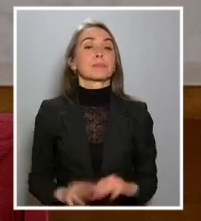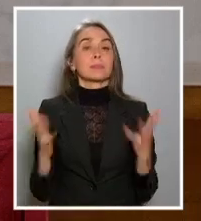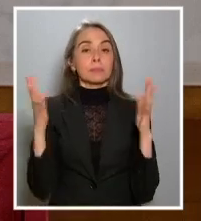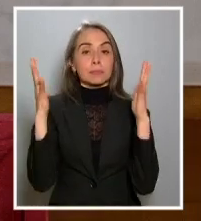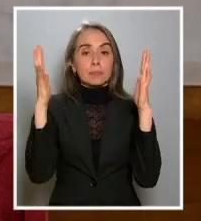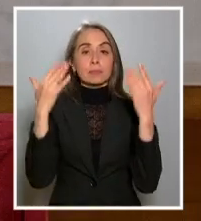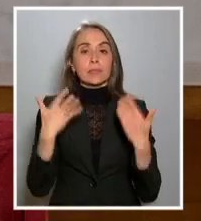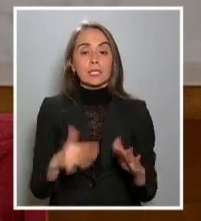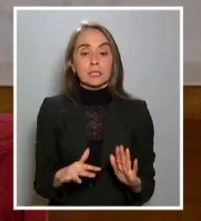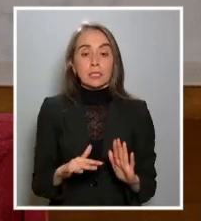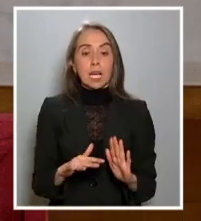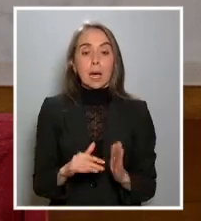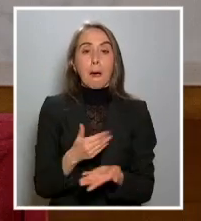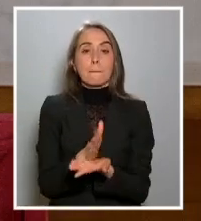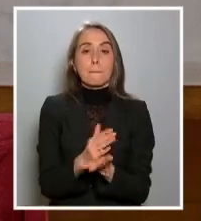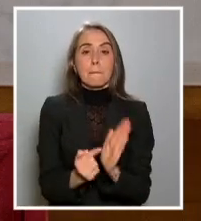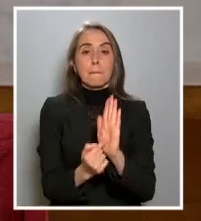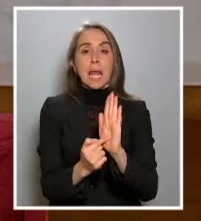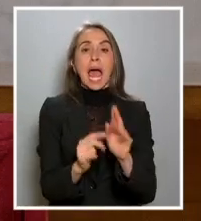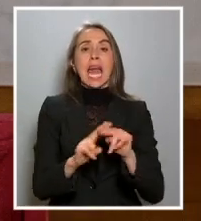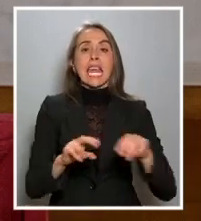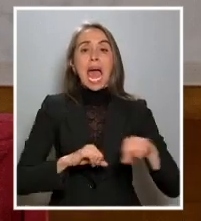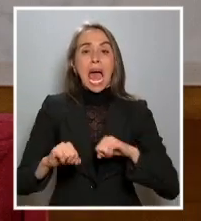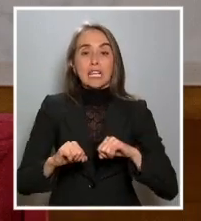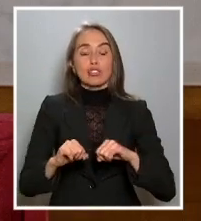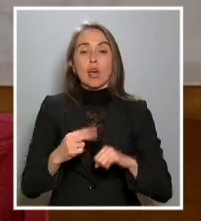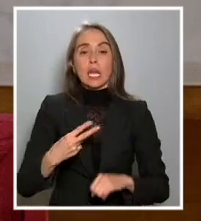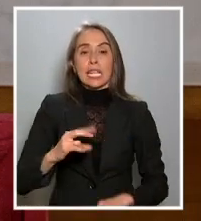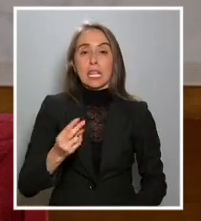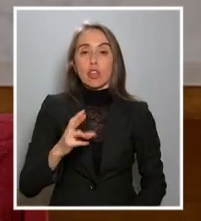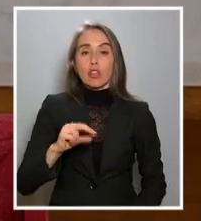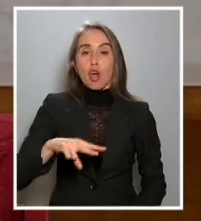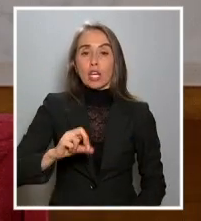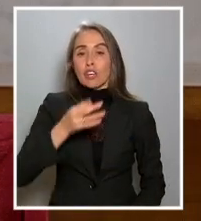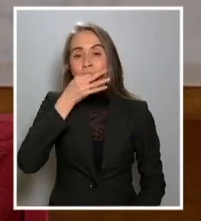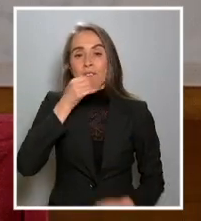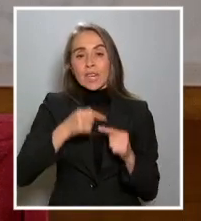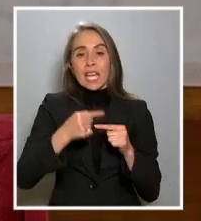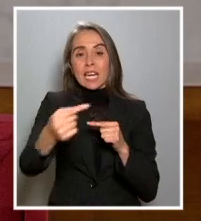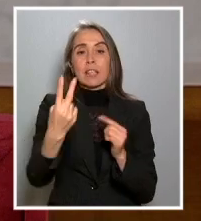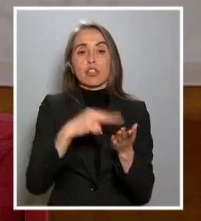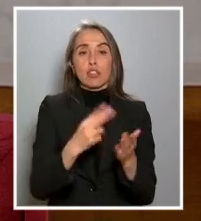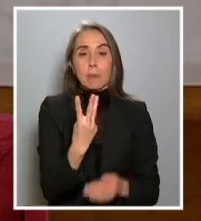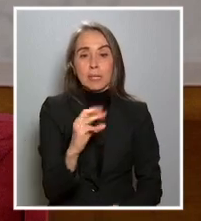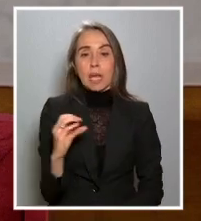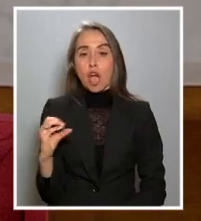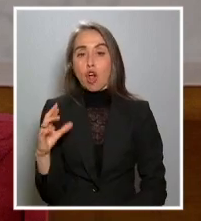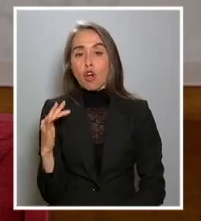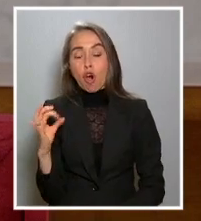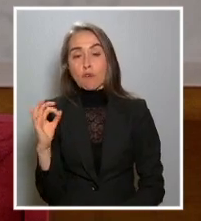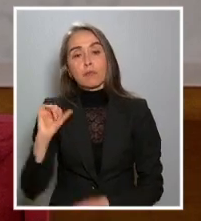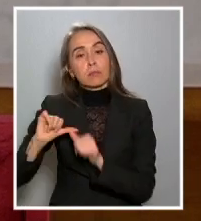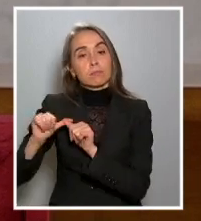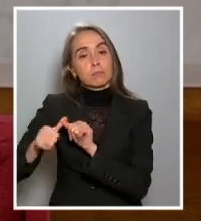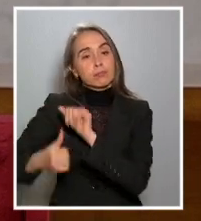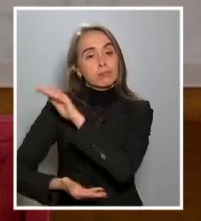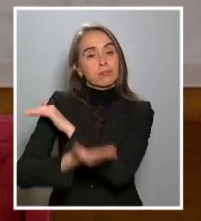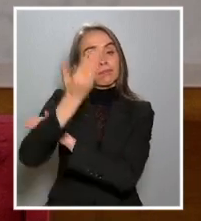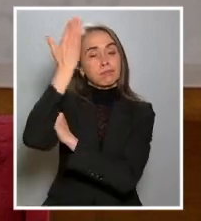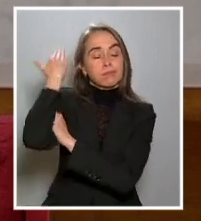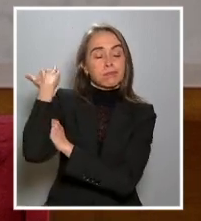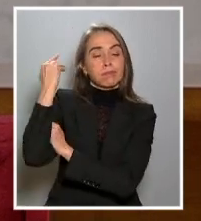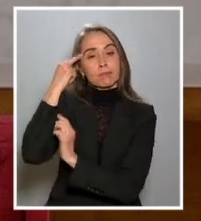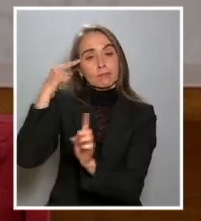Ya presentamos el plan de acción de hidrógeno verde de aquí al 2030. Y Corfo, fiel a una vocación originaria que se